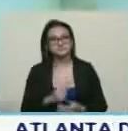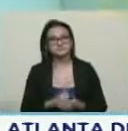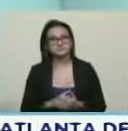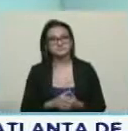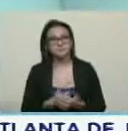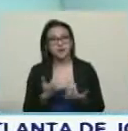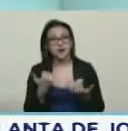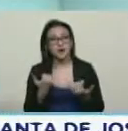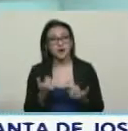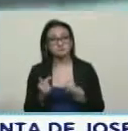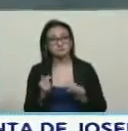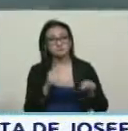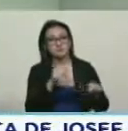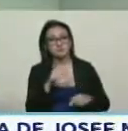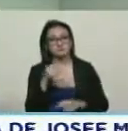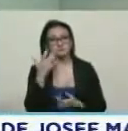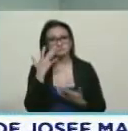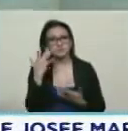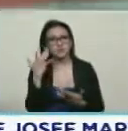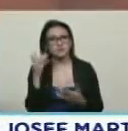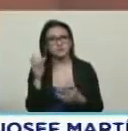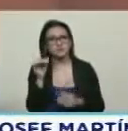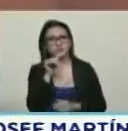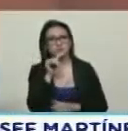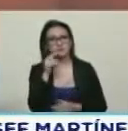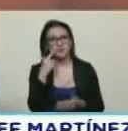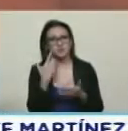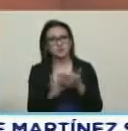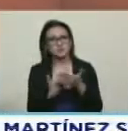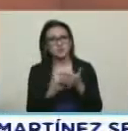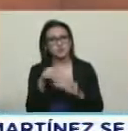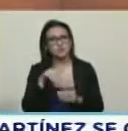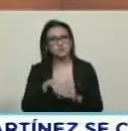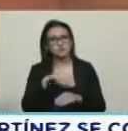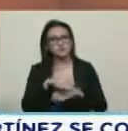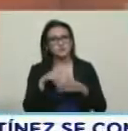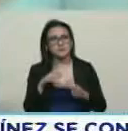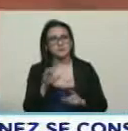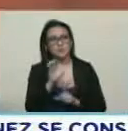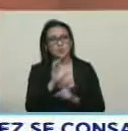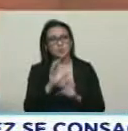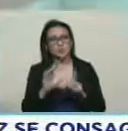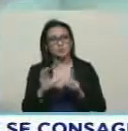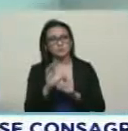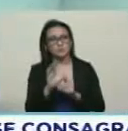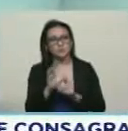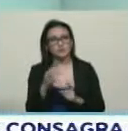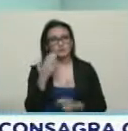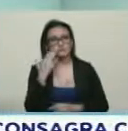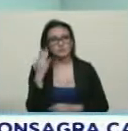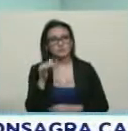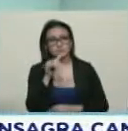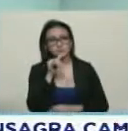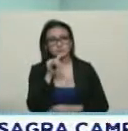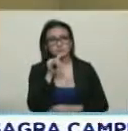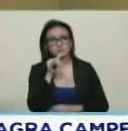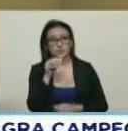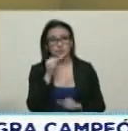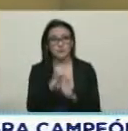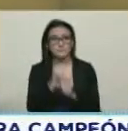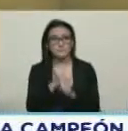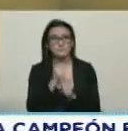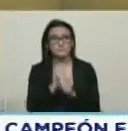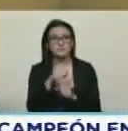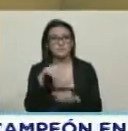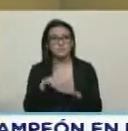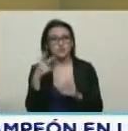Nosotros vamos a pasar ahora con imágenes, detalles y testimonio de la votación del ministro de Cultura, Ernesto Villegas. Esto como parte del operativo